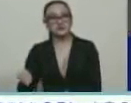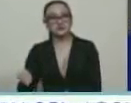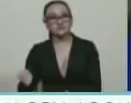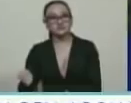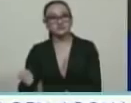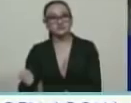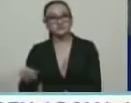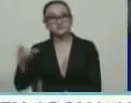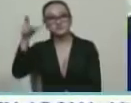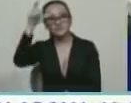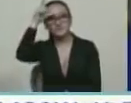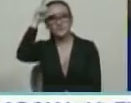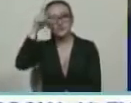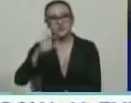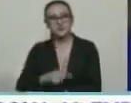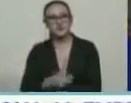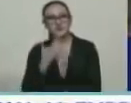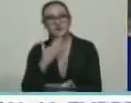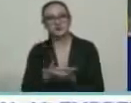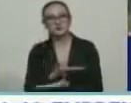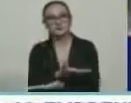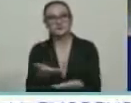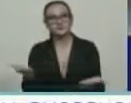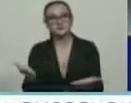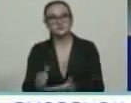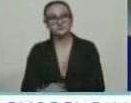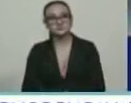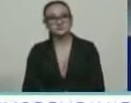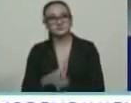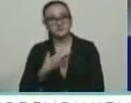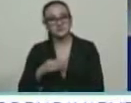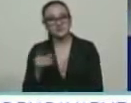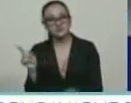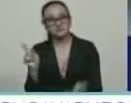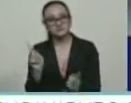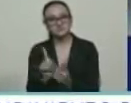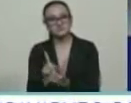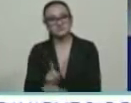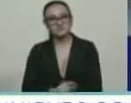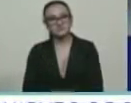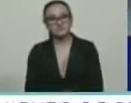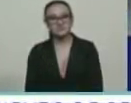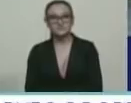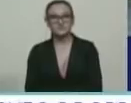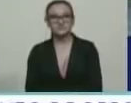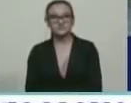Recep Tayyip Erdogan. Muchas gracias, presidente.